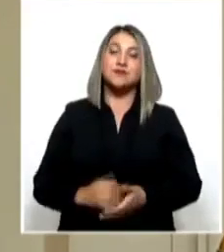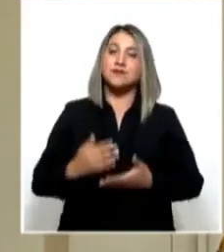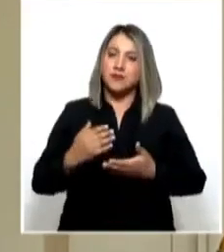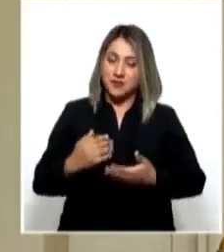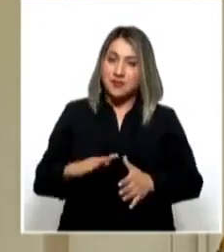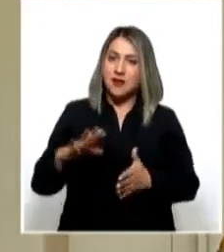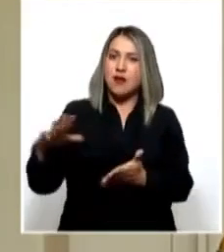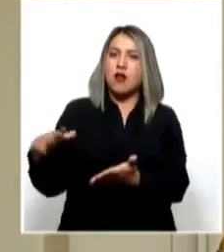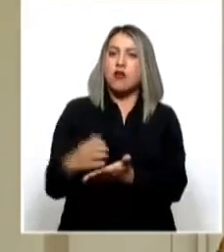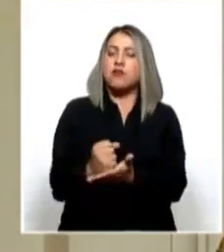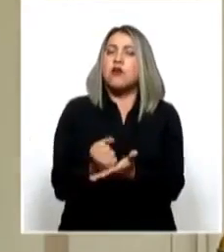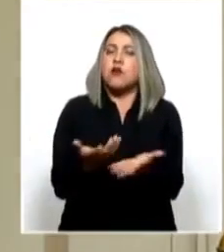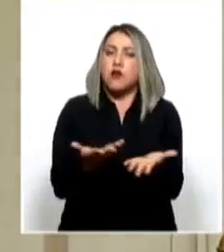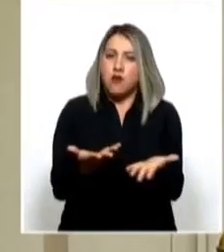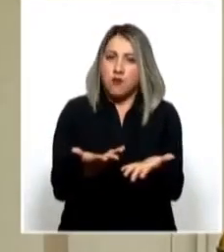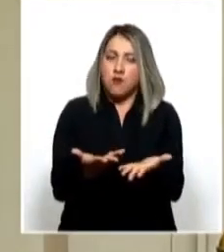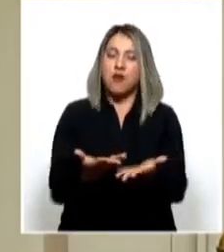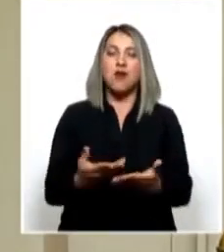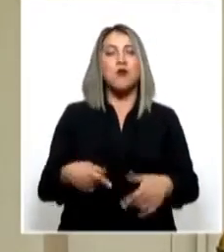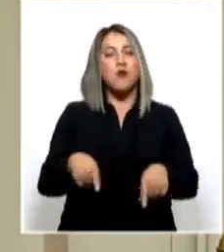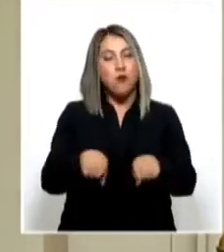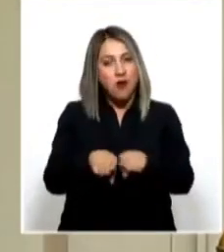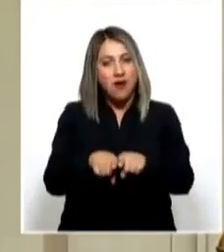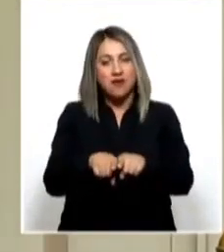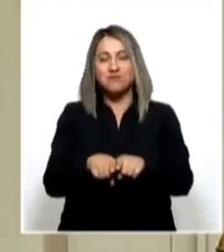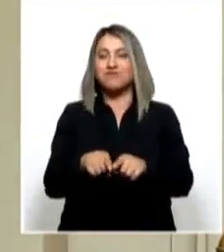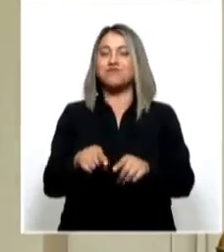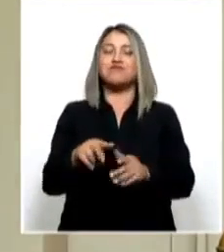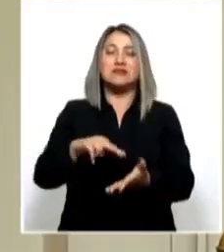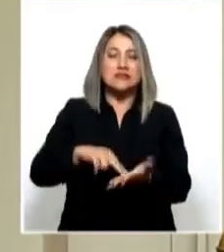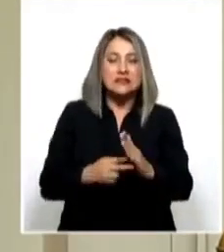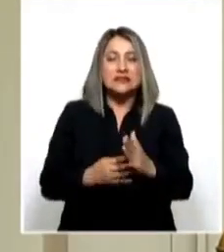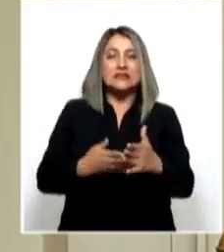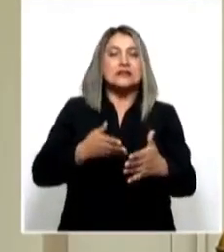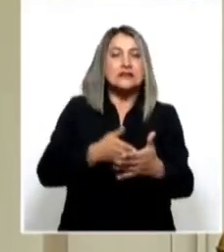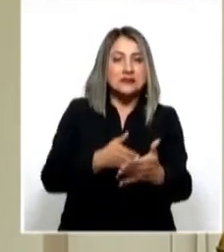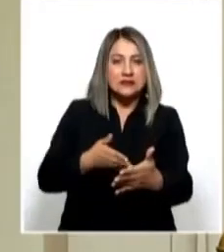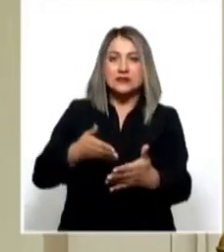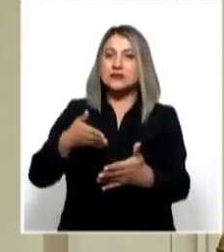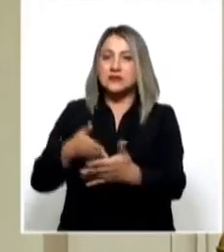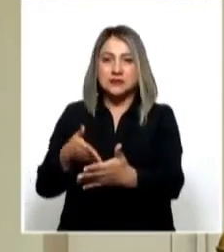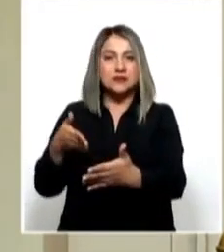adelante pese a todas las dificultades,